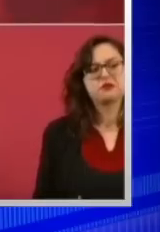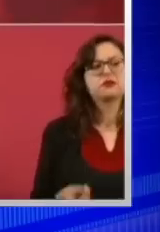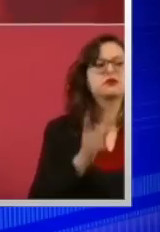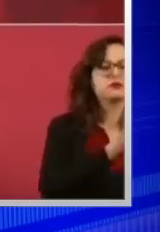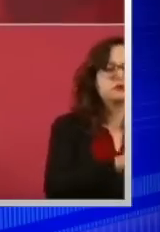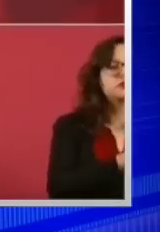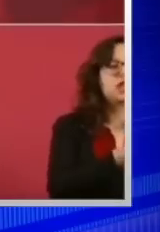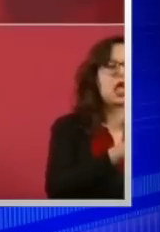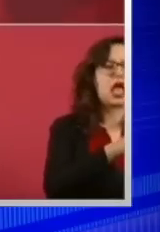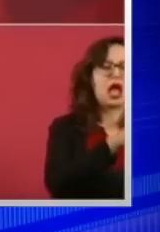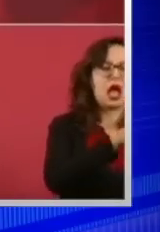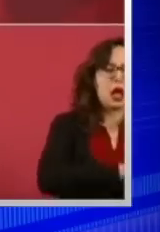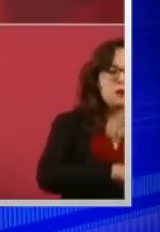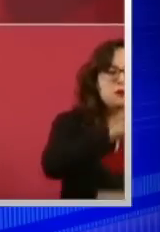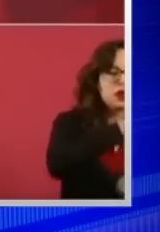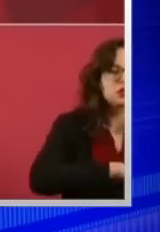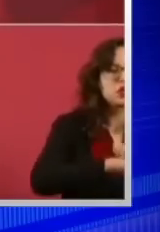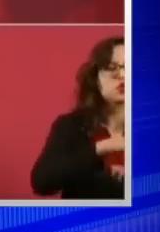oficio